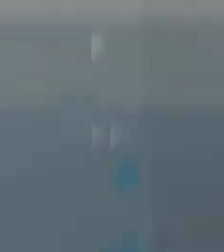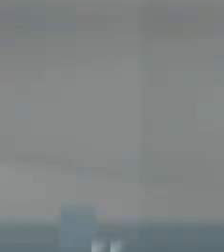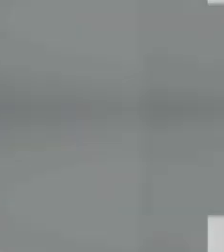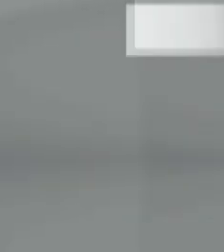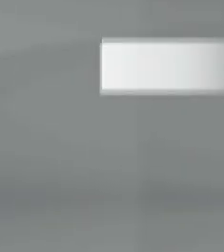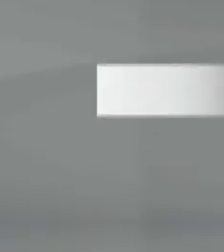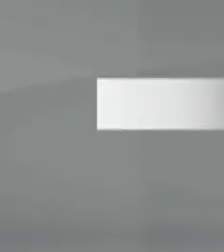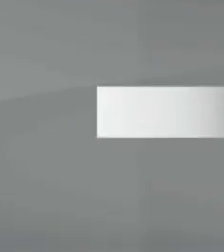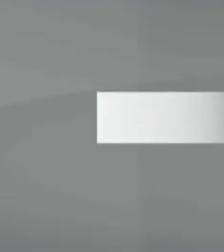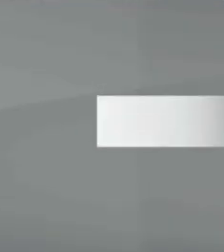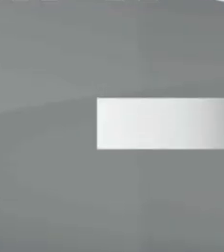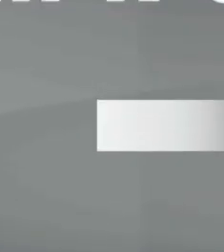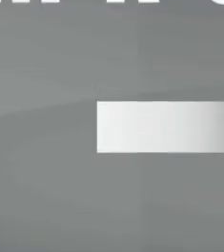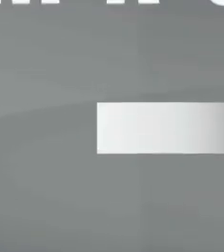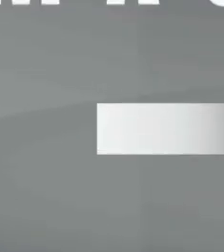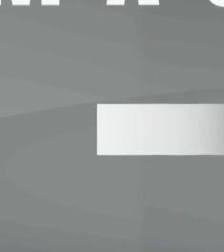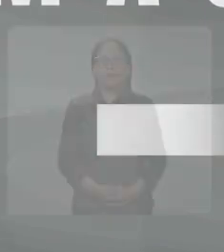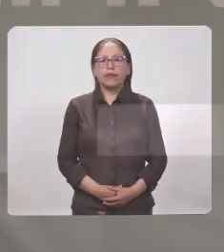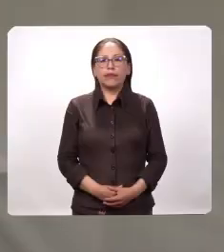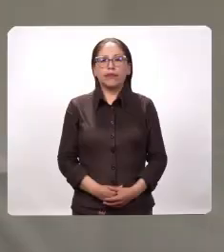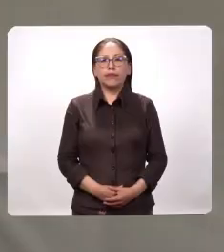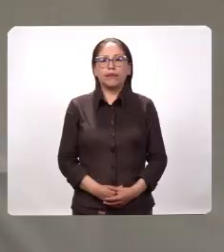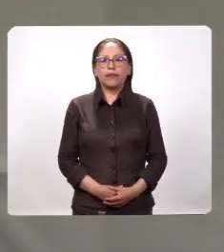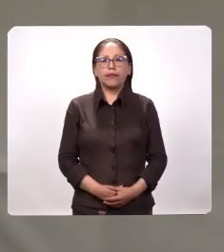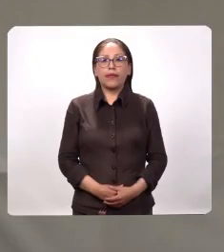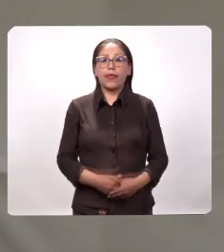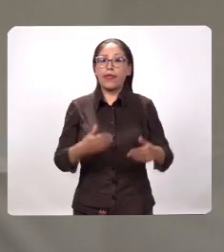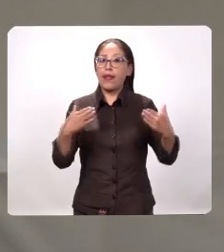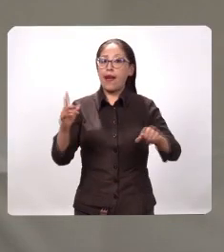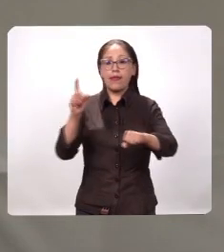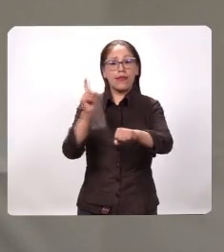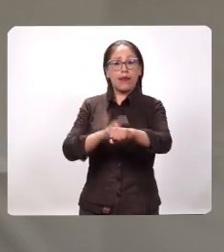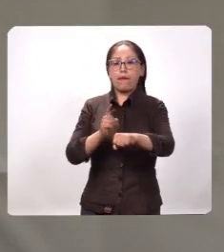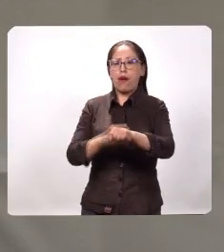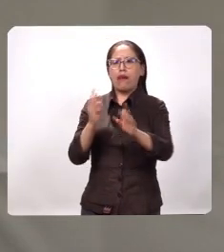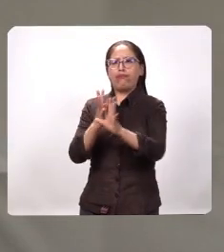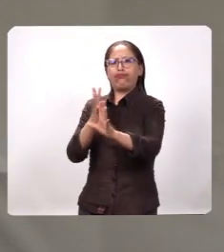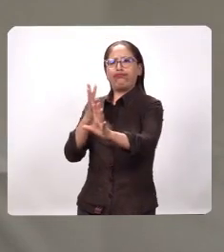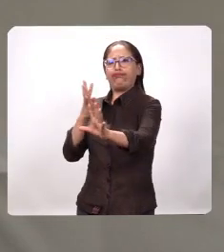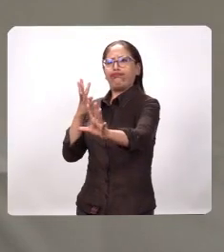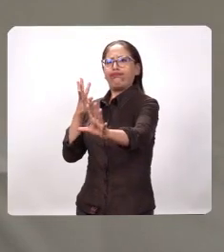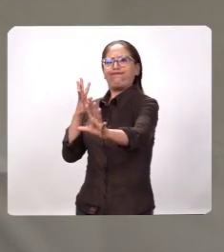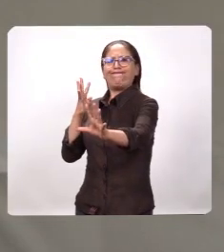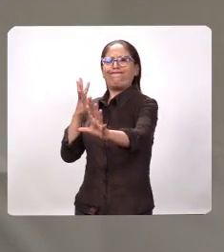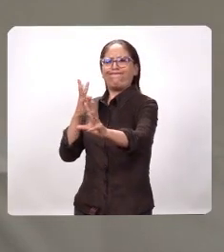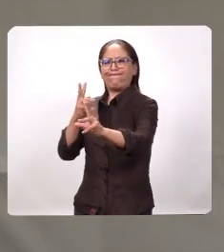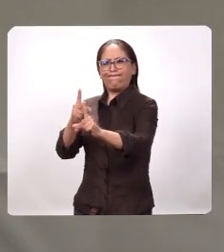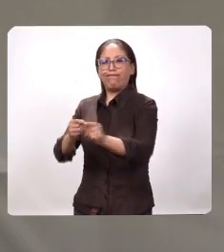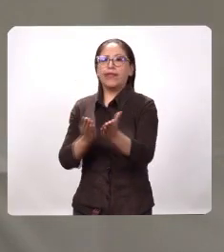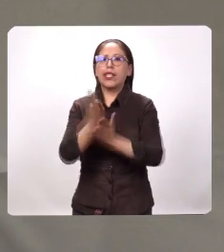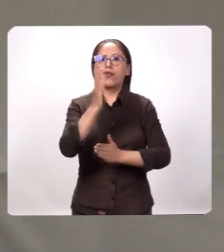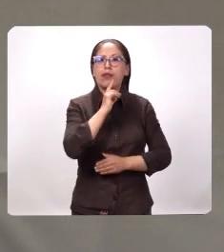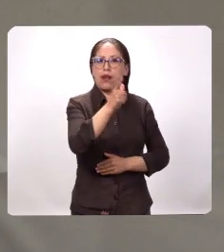Infórmate, decide y vota. Ha llegado el tiempo de acabar con la fila interminable en derechos